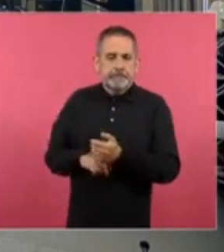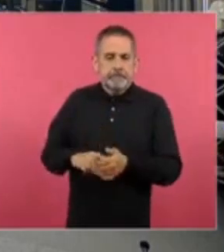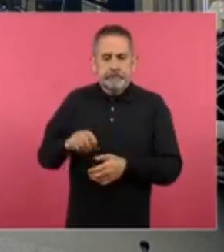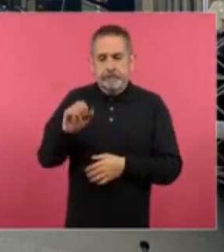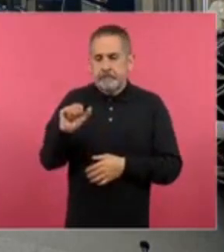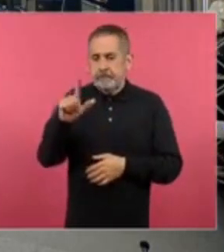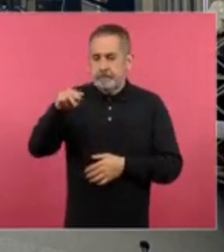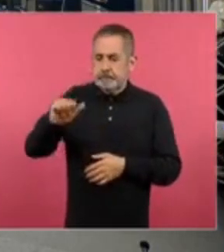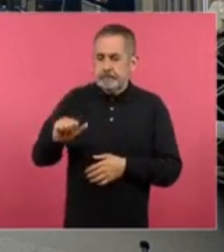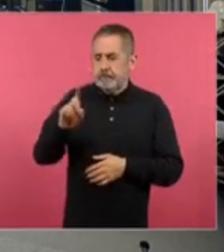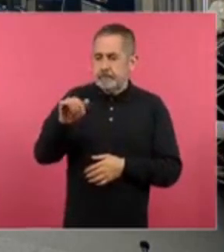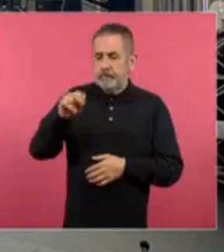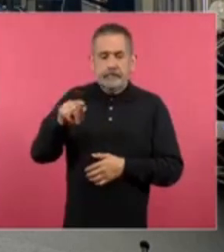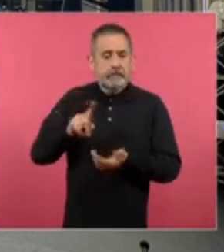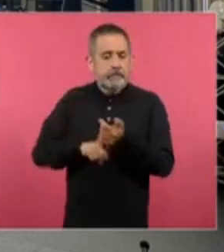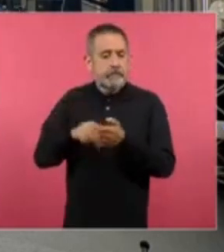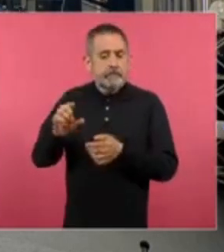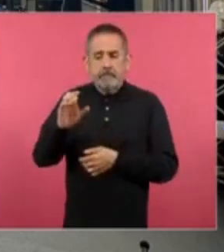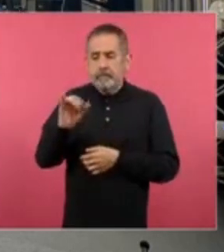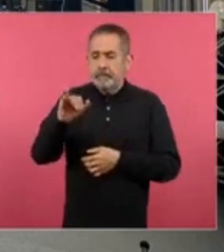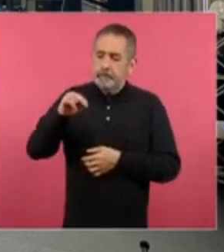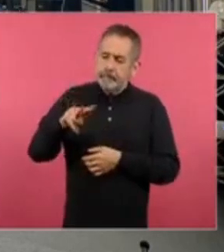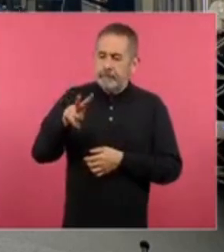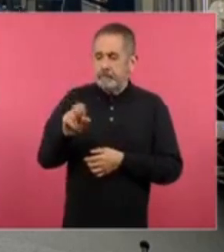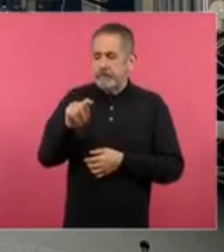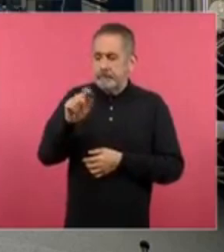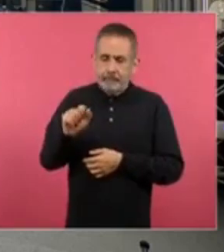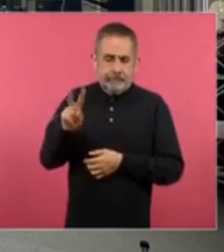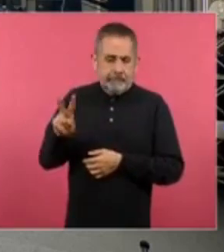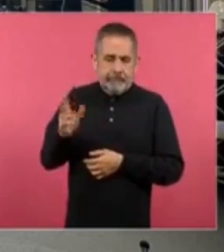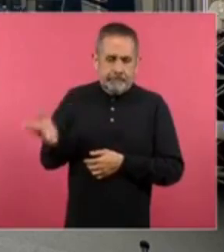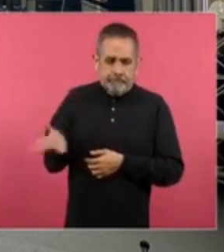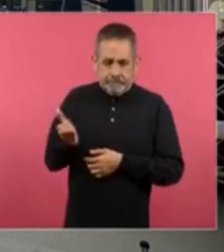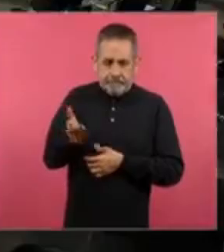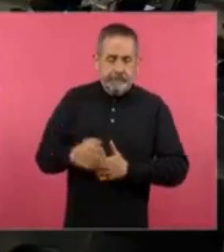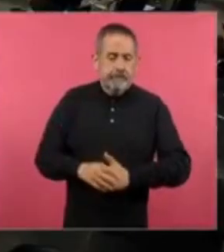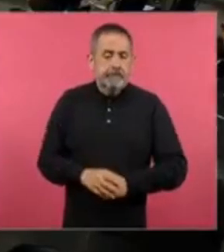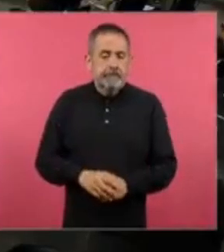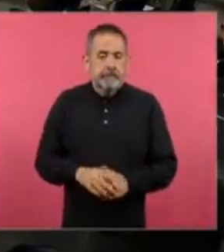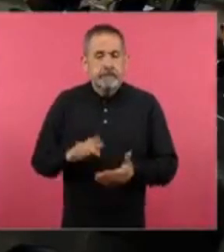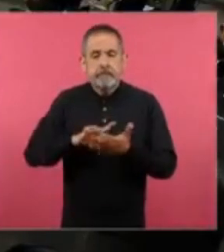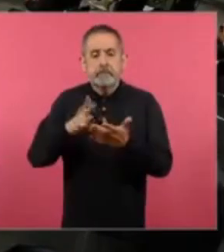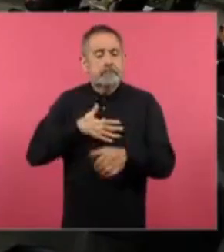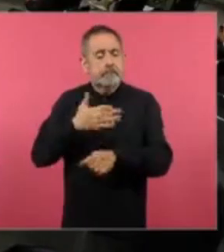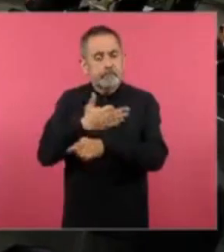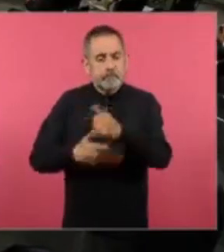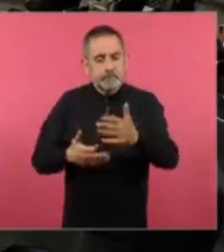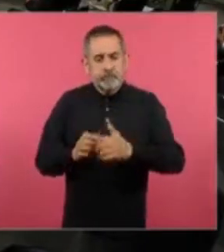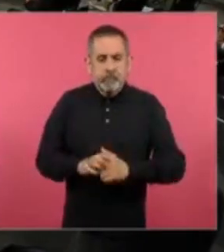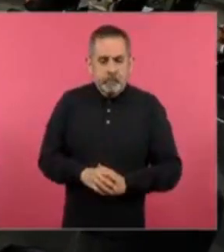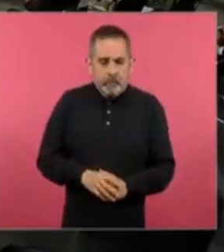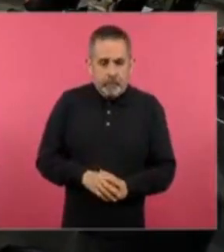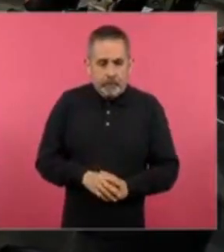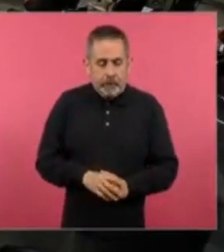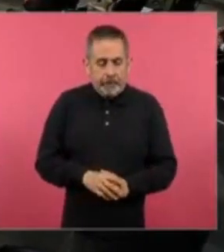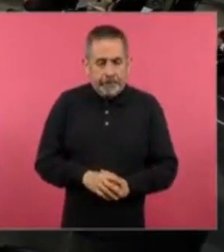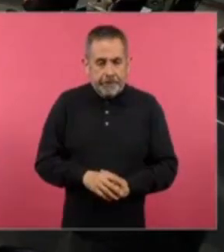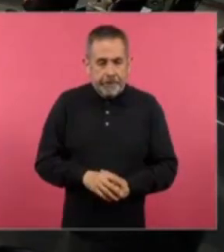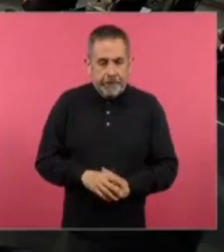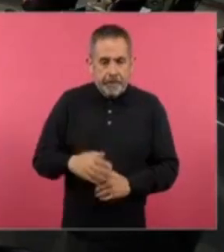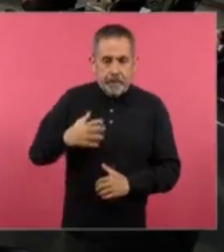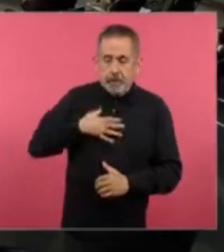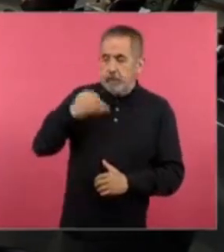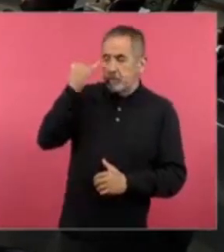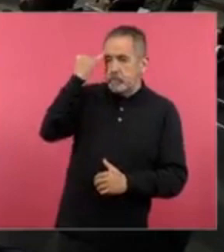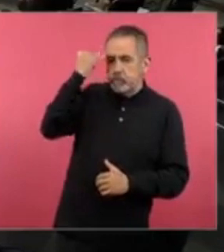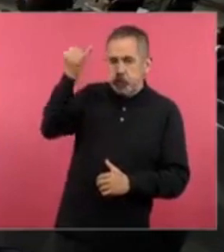Adriana, investigadora del CIMBESTAF, por favor. Gracias, buenas tardes. Pues las ideas que yo